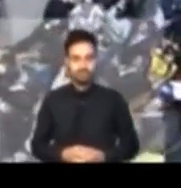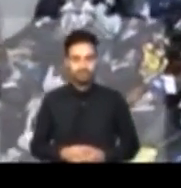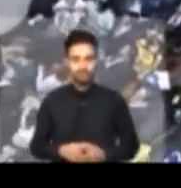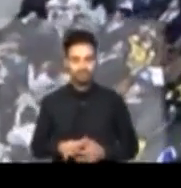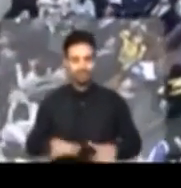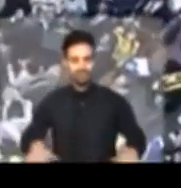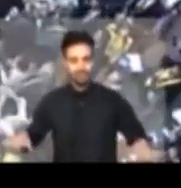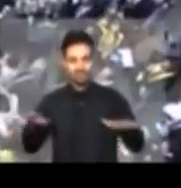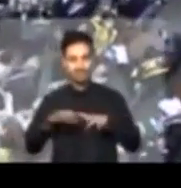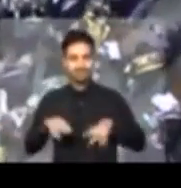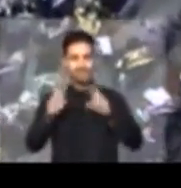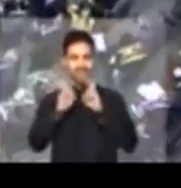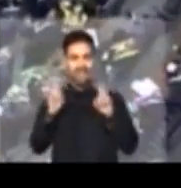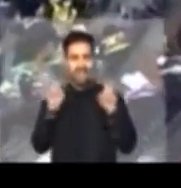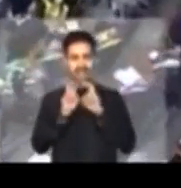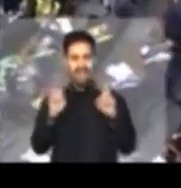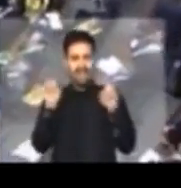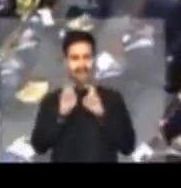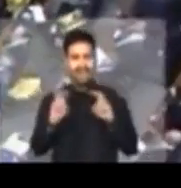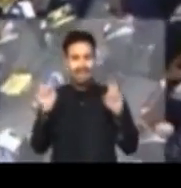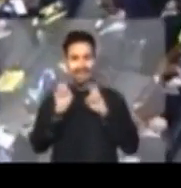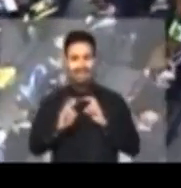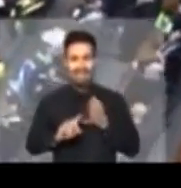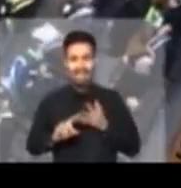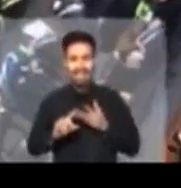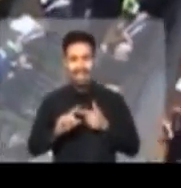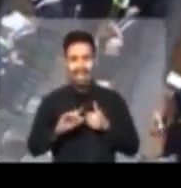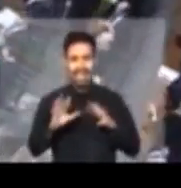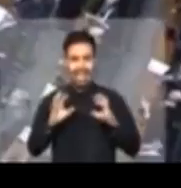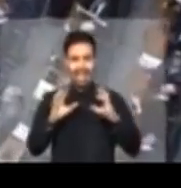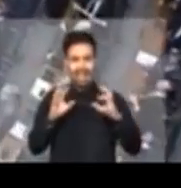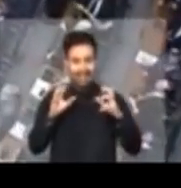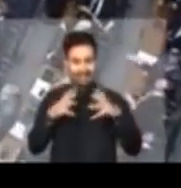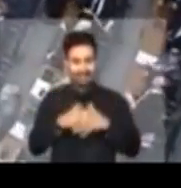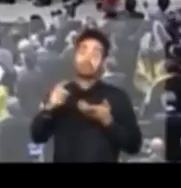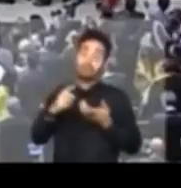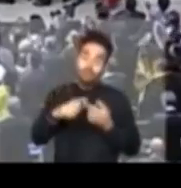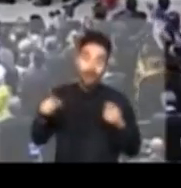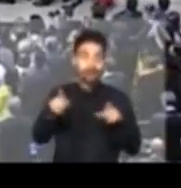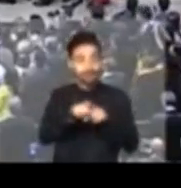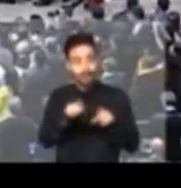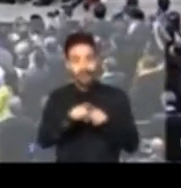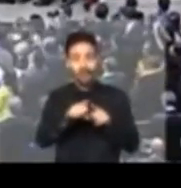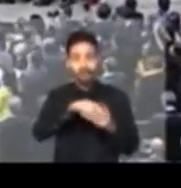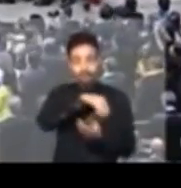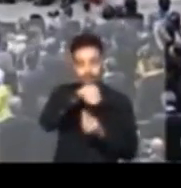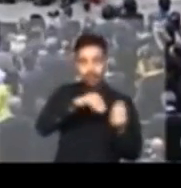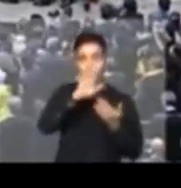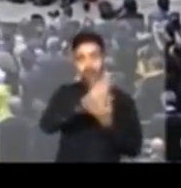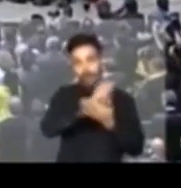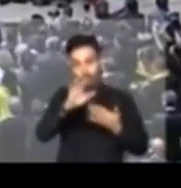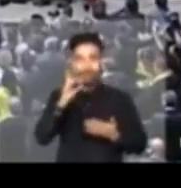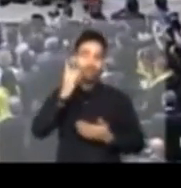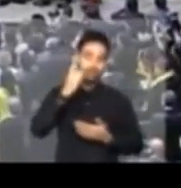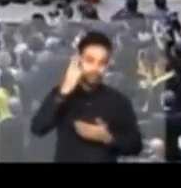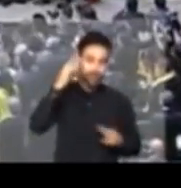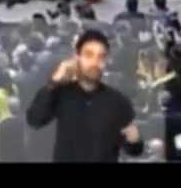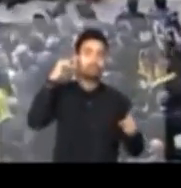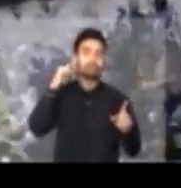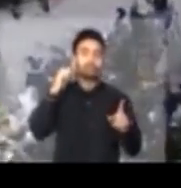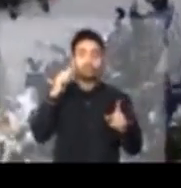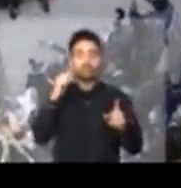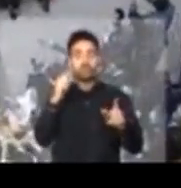una Cámara de Diputados, y de ahí no hay uno que se salve, ¿verdad? Que tire la primera piedra el que esté libre de pecado, porque todos